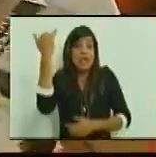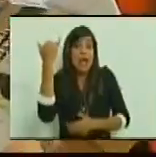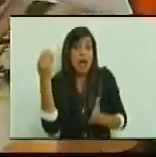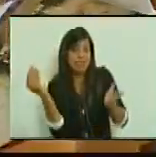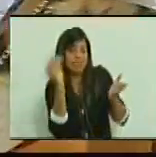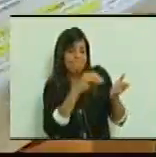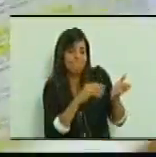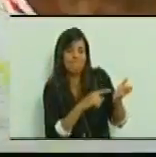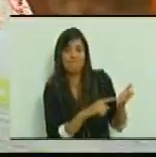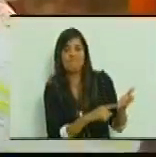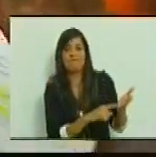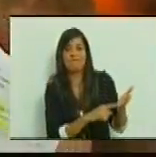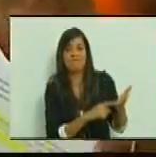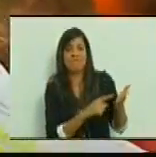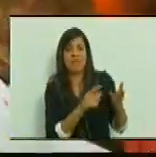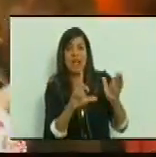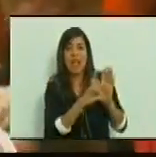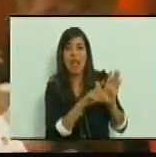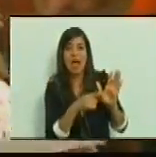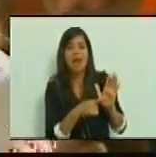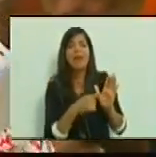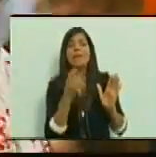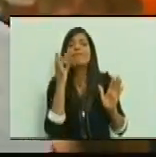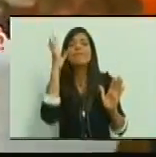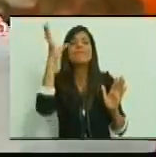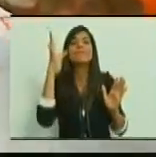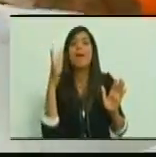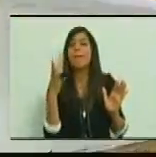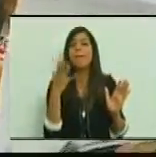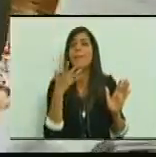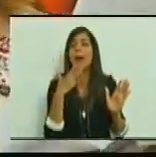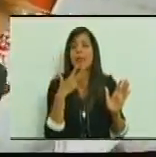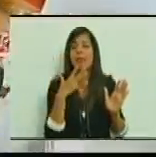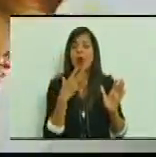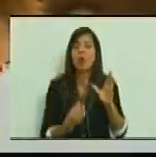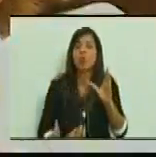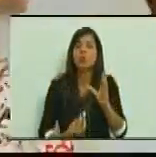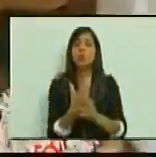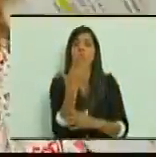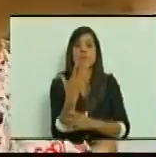unas cositas que están aquí de la creación,